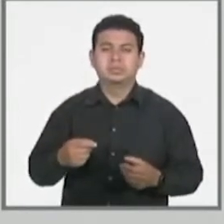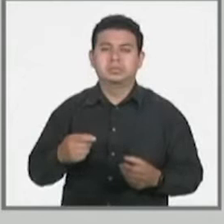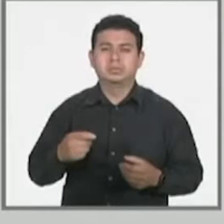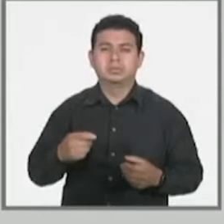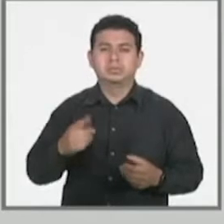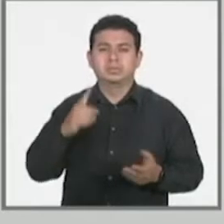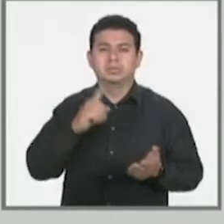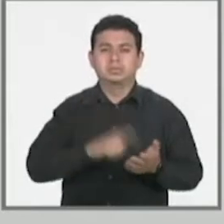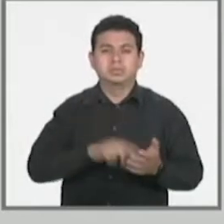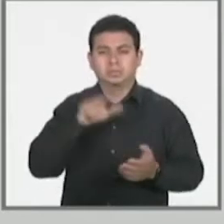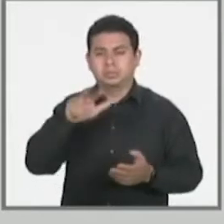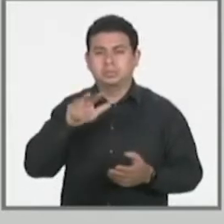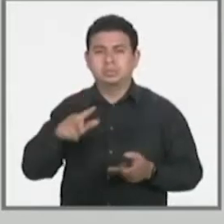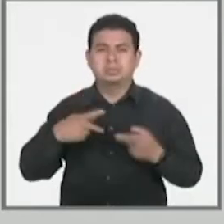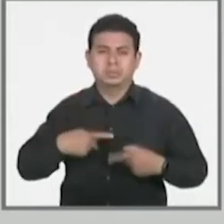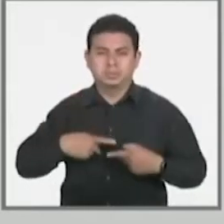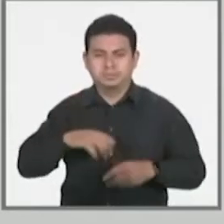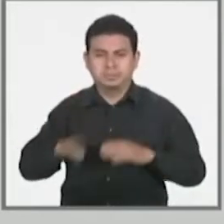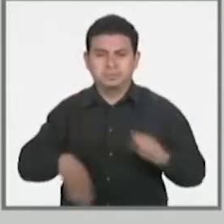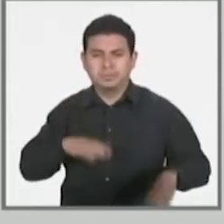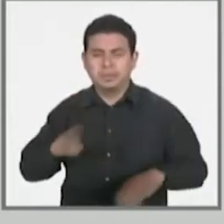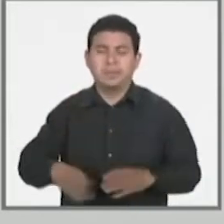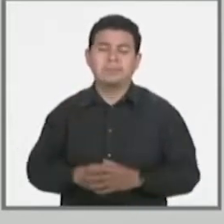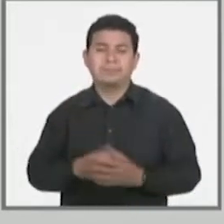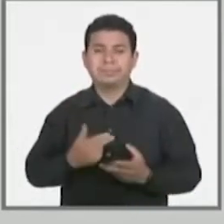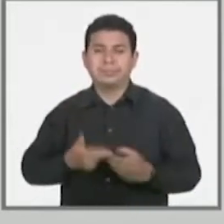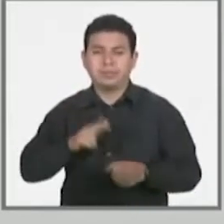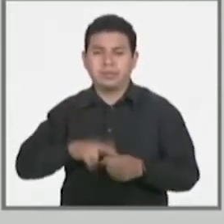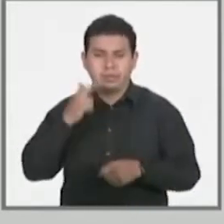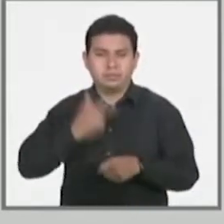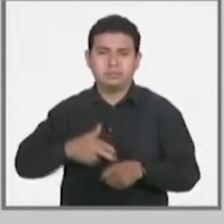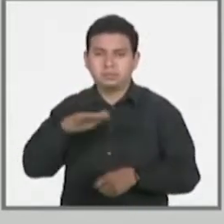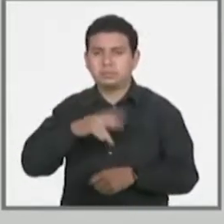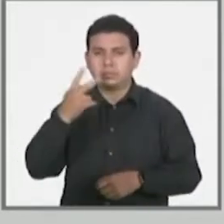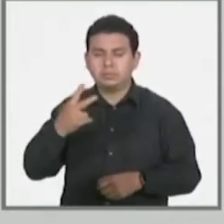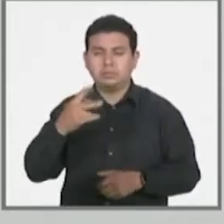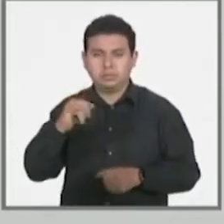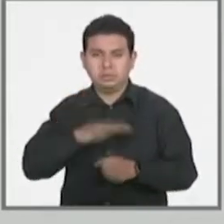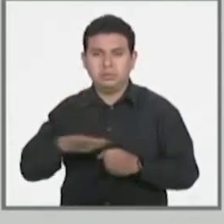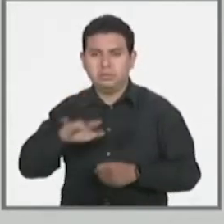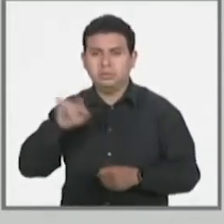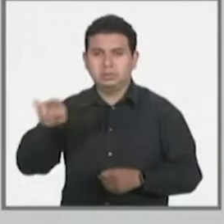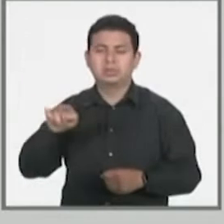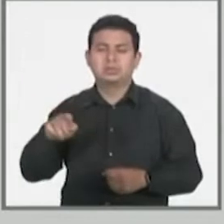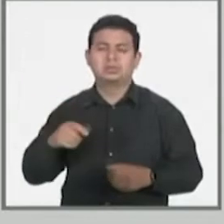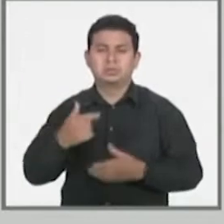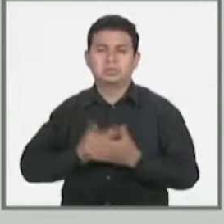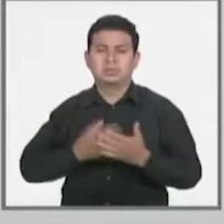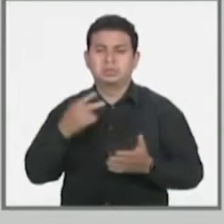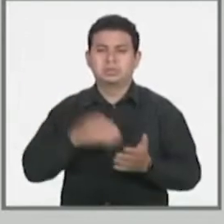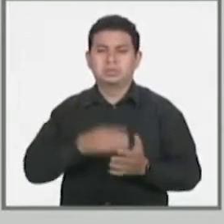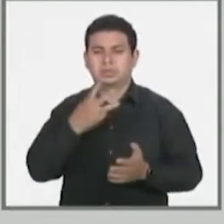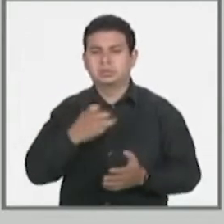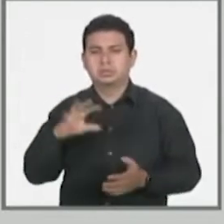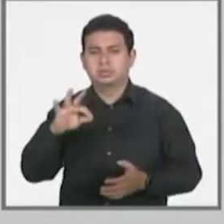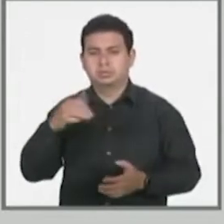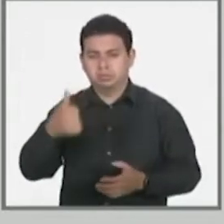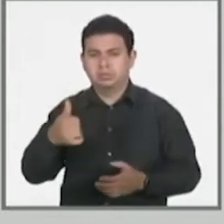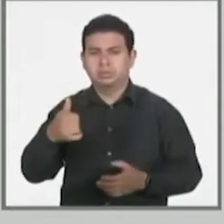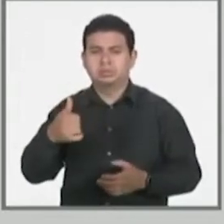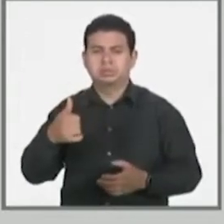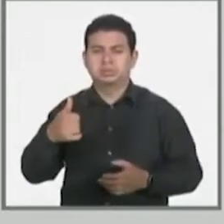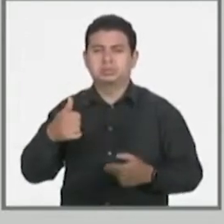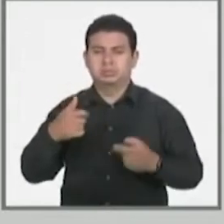tenemos mil 18 defunciones en la jurisdicción sanitaria número 2 ismo tenemos 2 mil 346